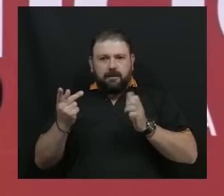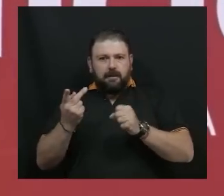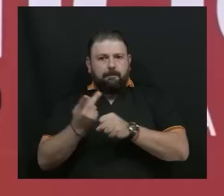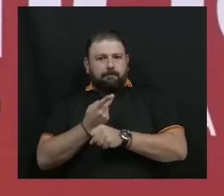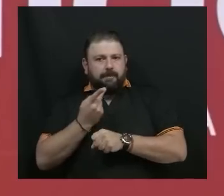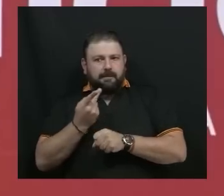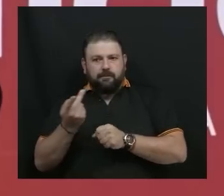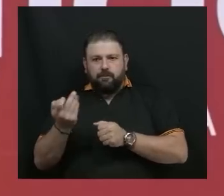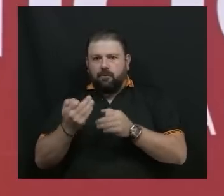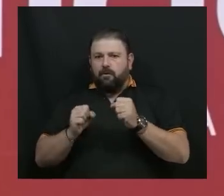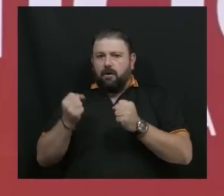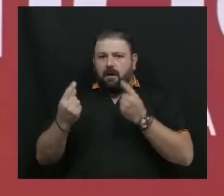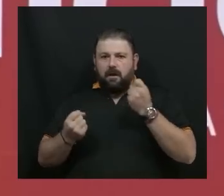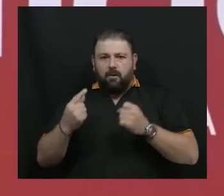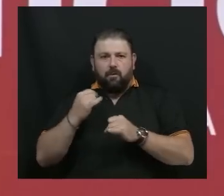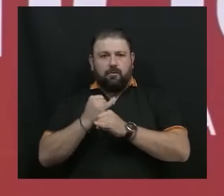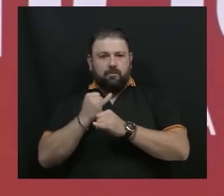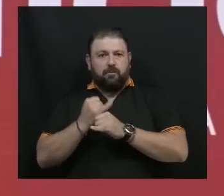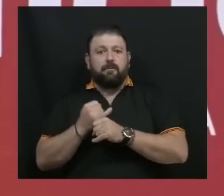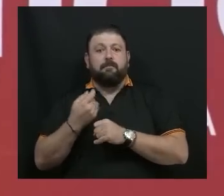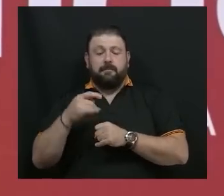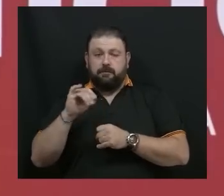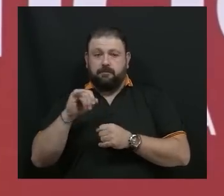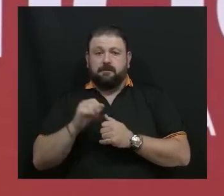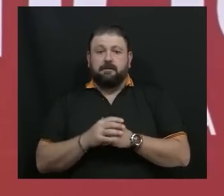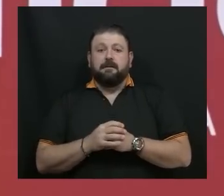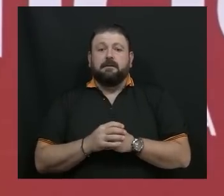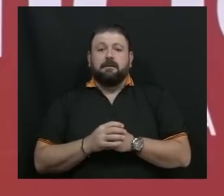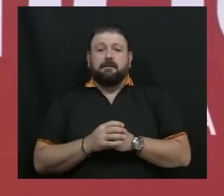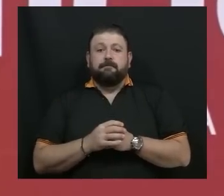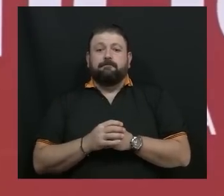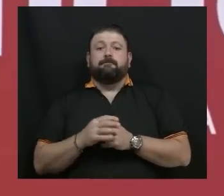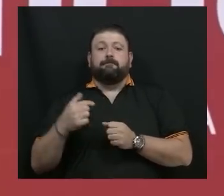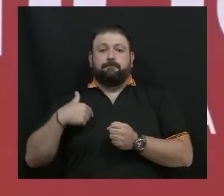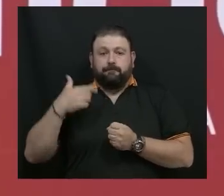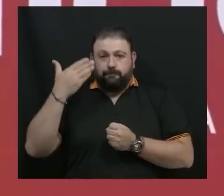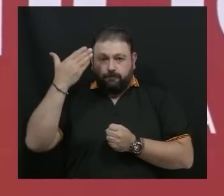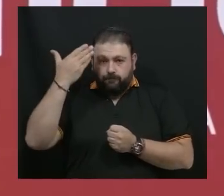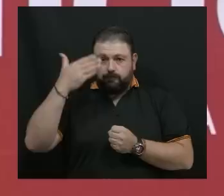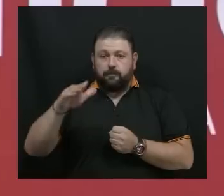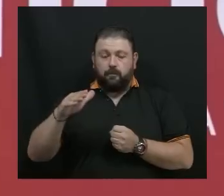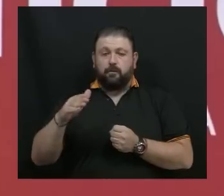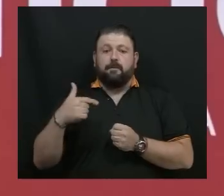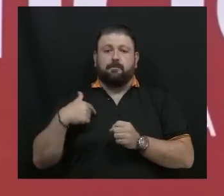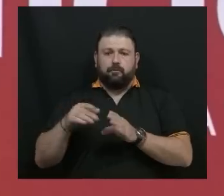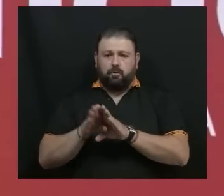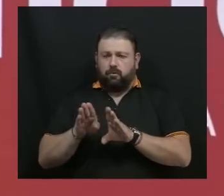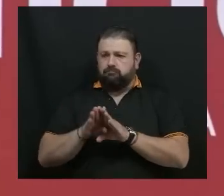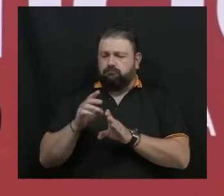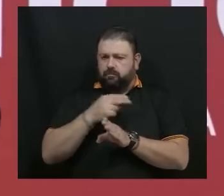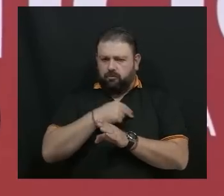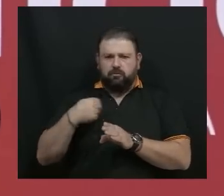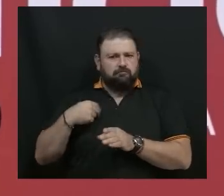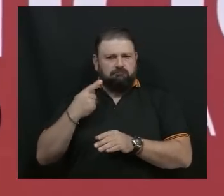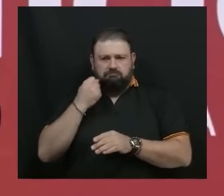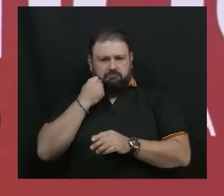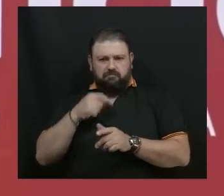mucho, en algunos países más que otros. ¿Que supimos enmendar y supimos mejorar? Por